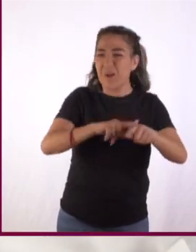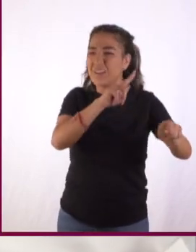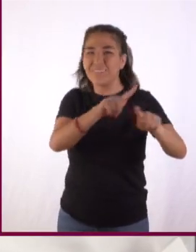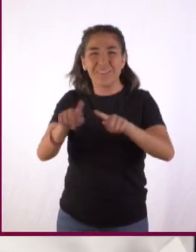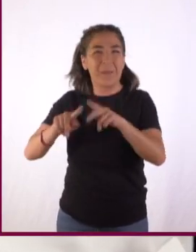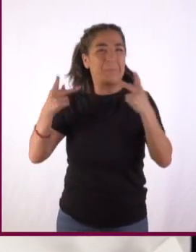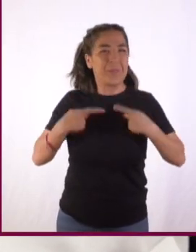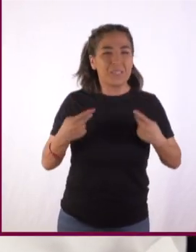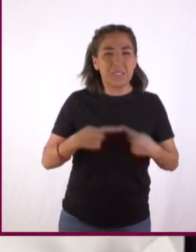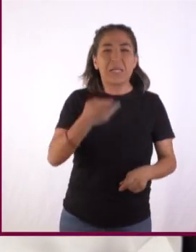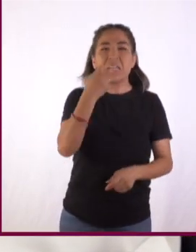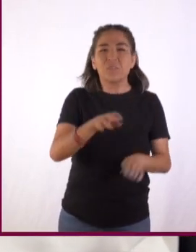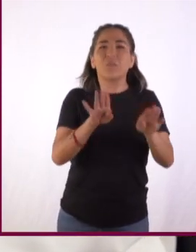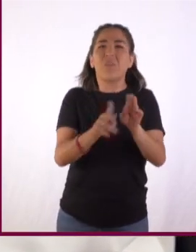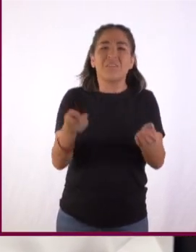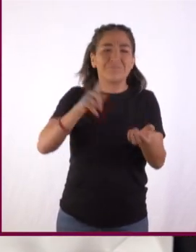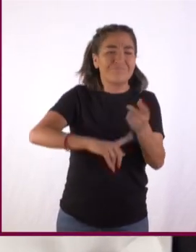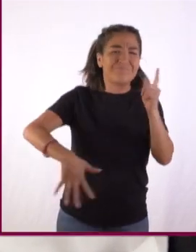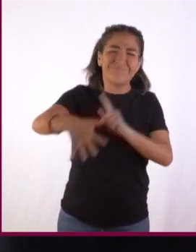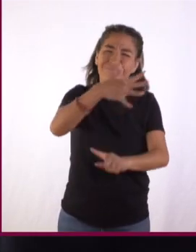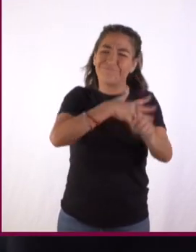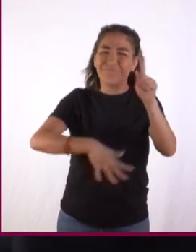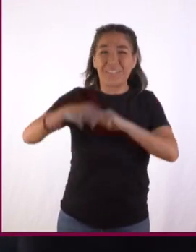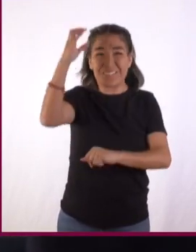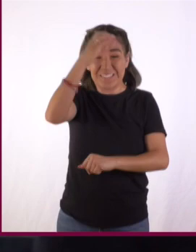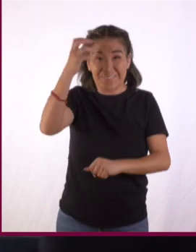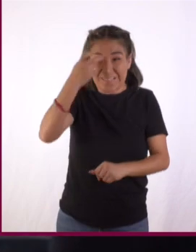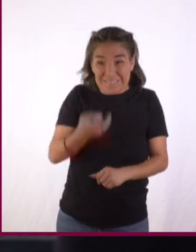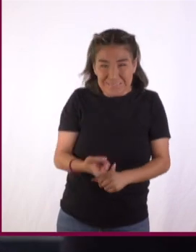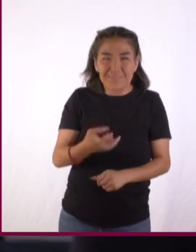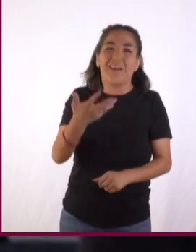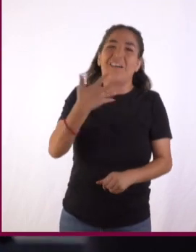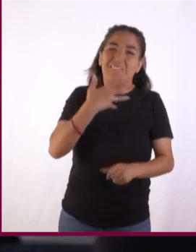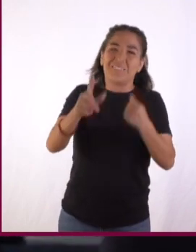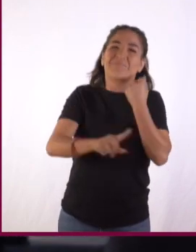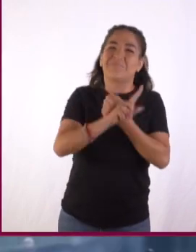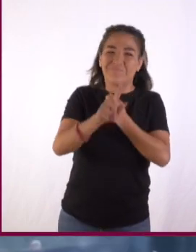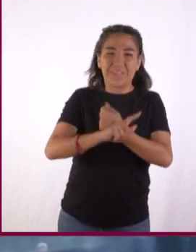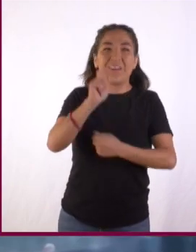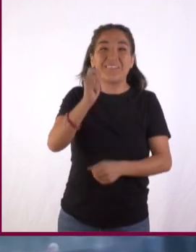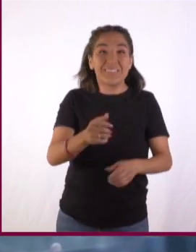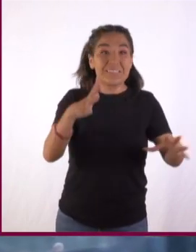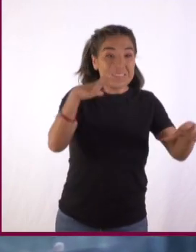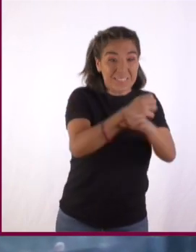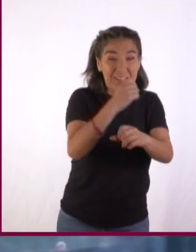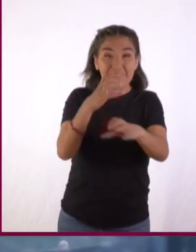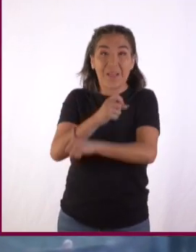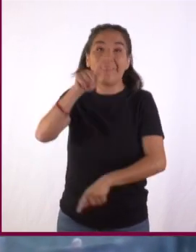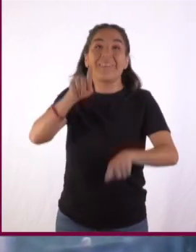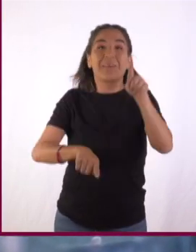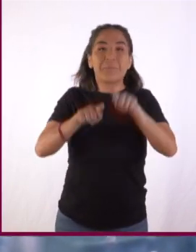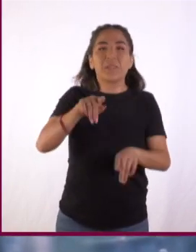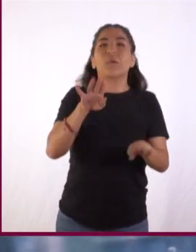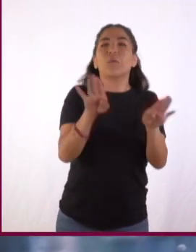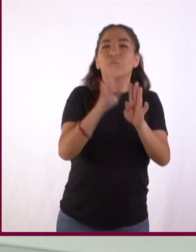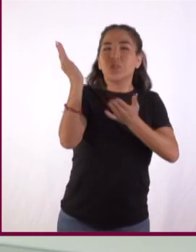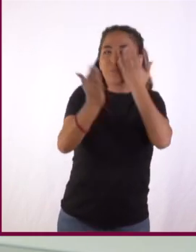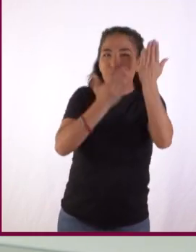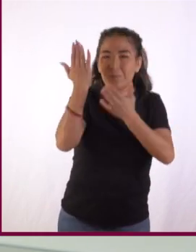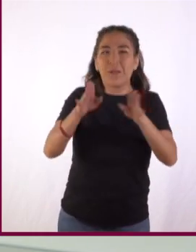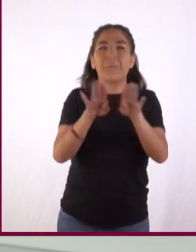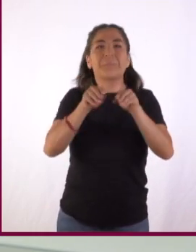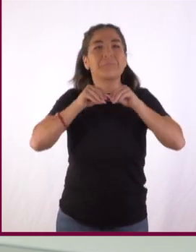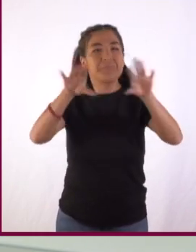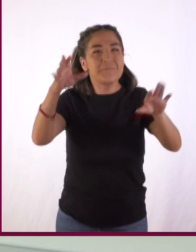El que el concepto esté presente en tantas áreas científicas acarrea un problema. Su definición varía dependiendo el campo